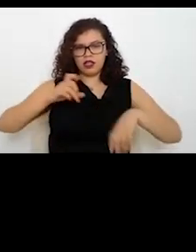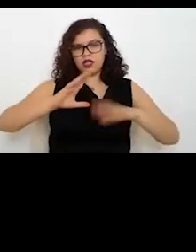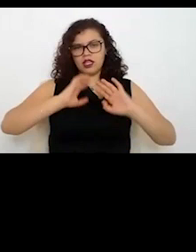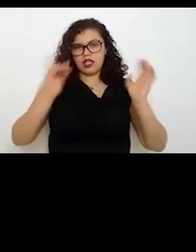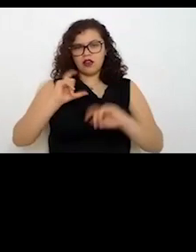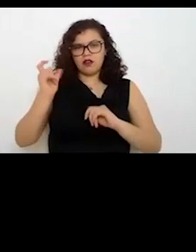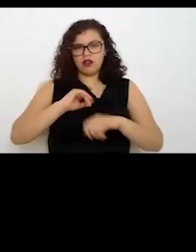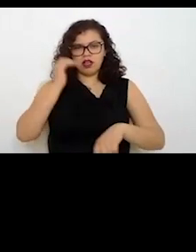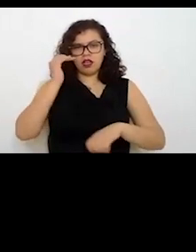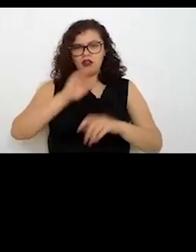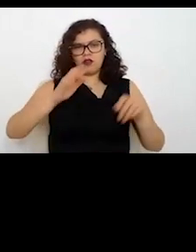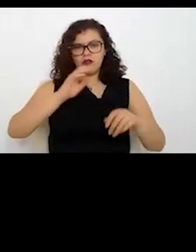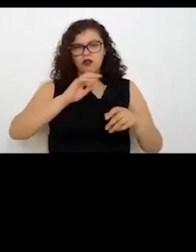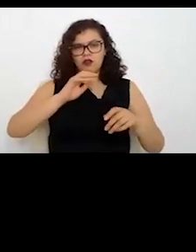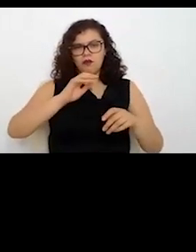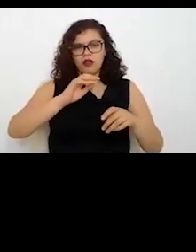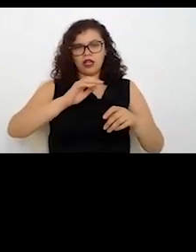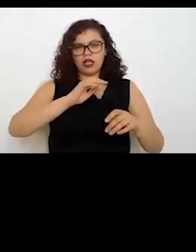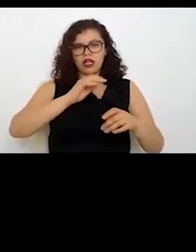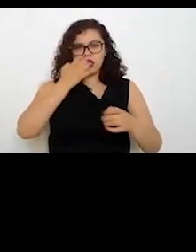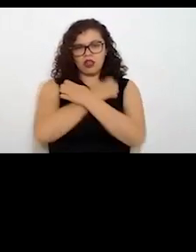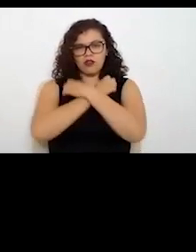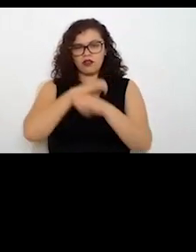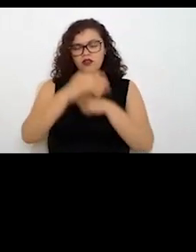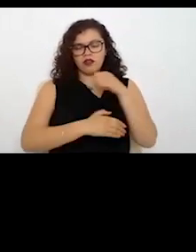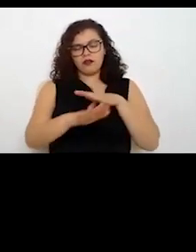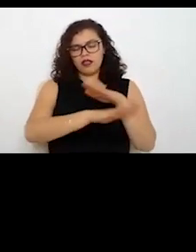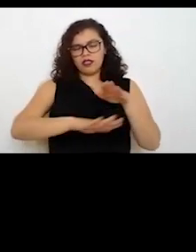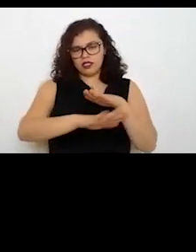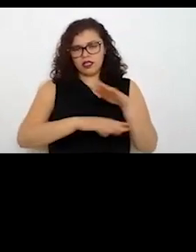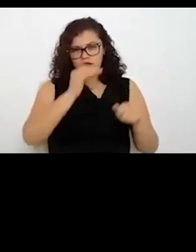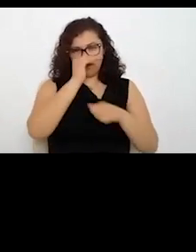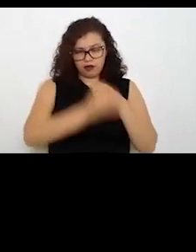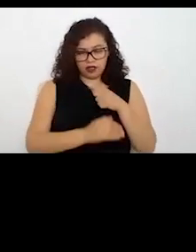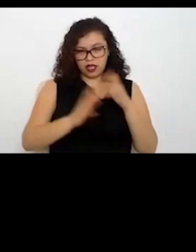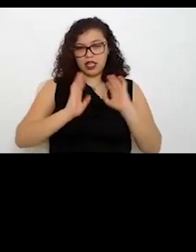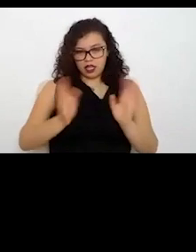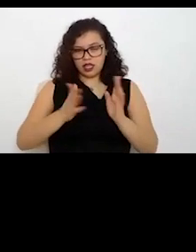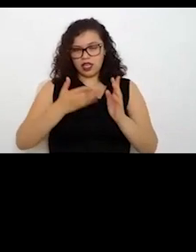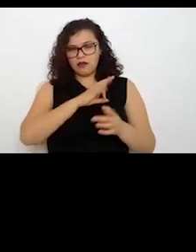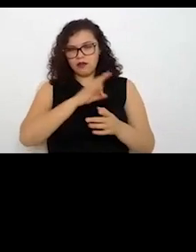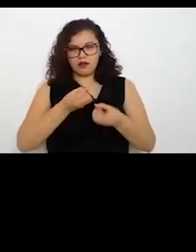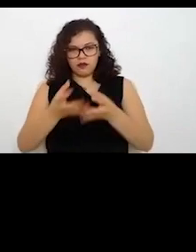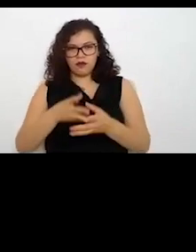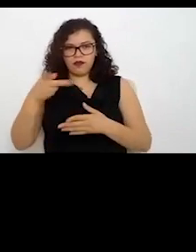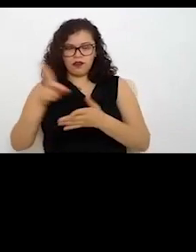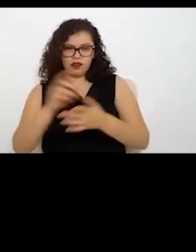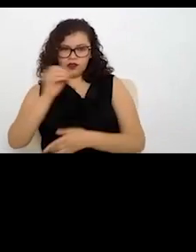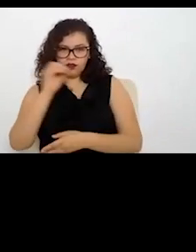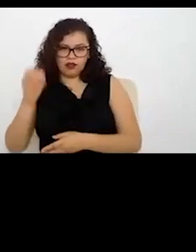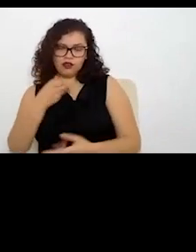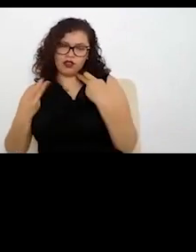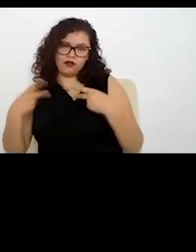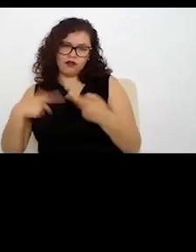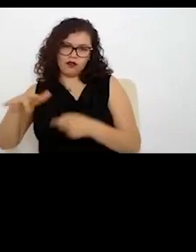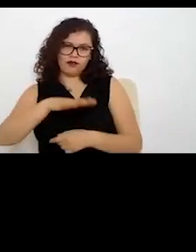básica obligatoria. Esto es muy importante porque es el principal derecho y obligación de todo ciudadano, el concluir